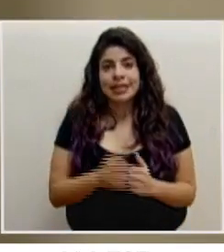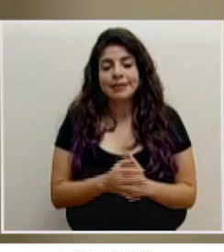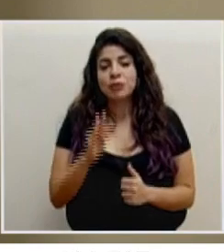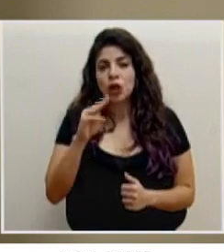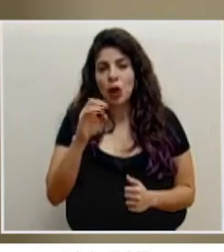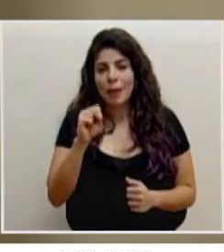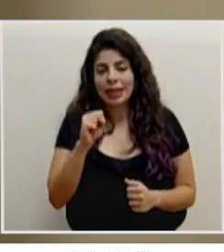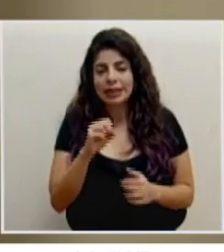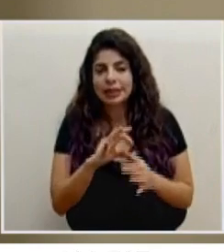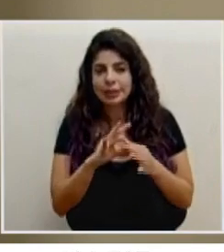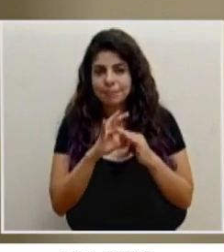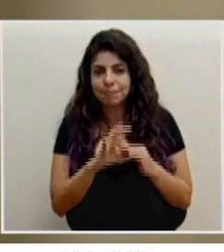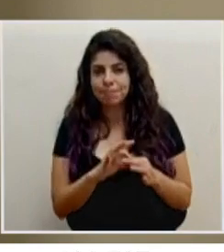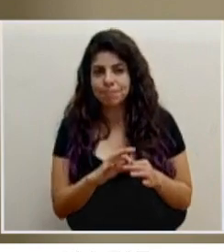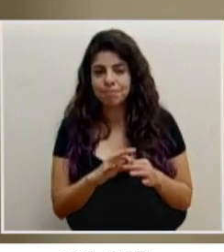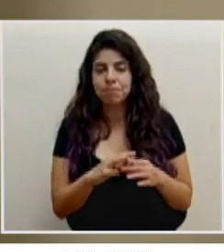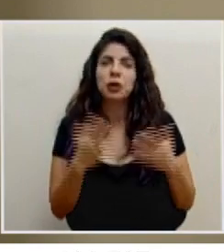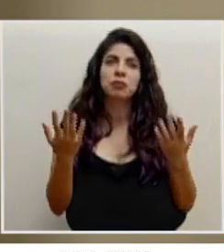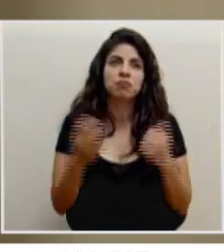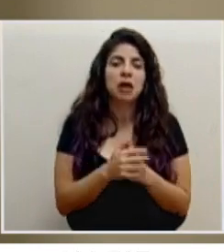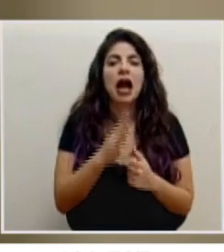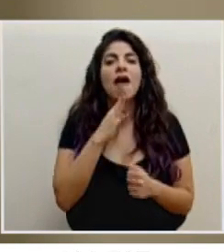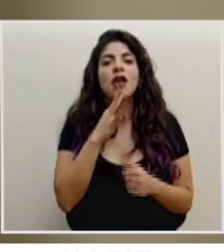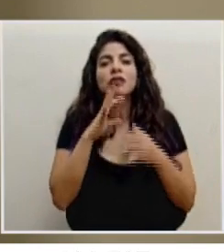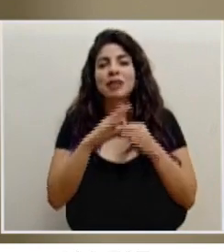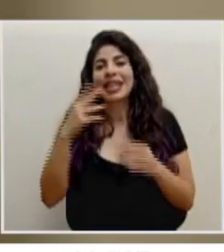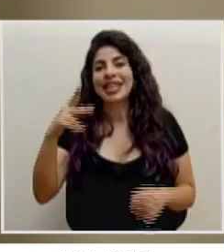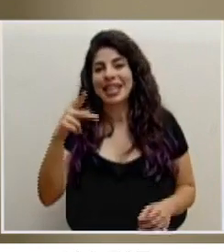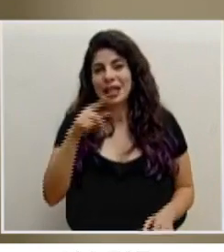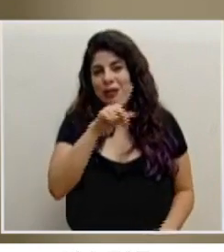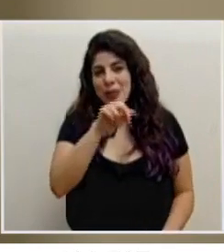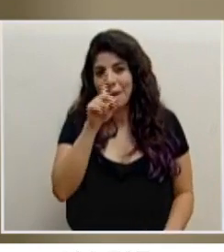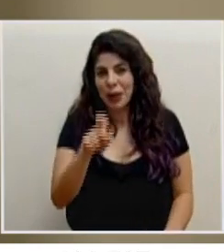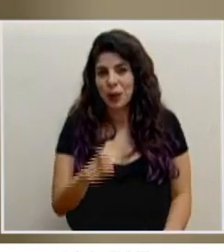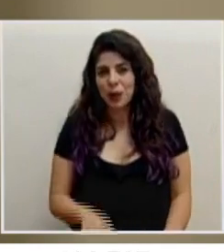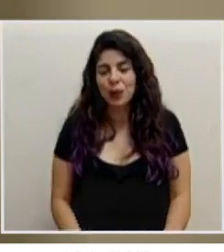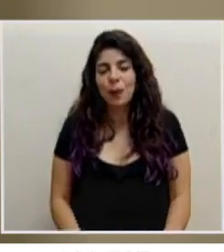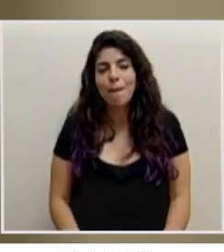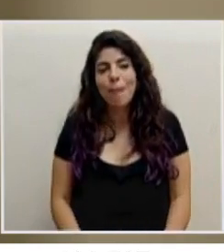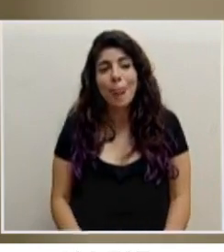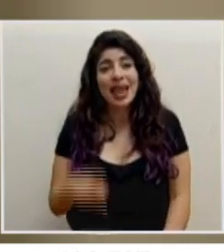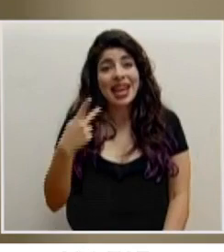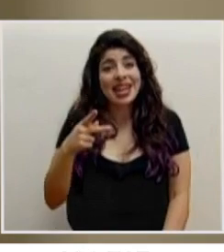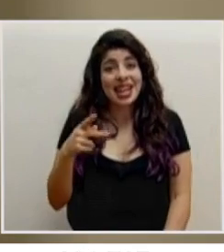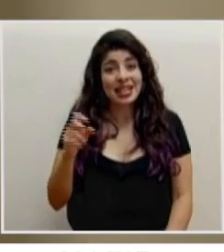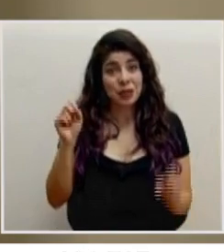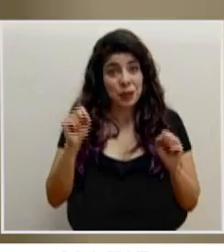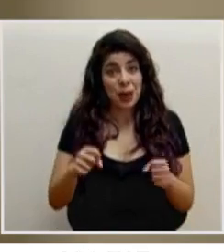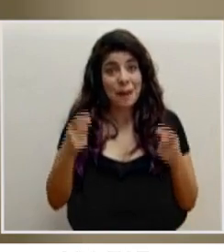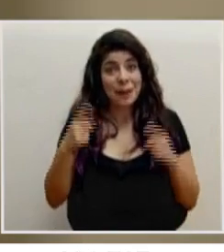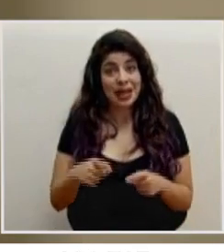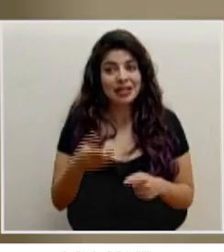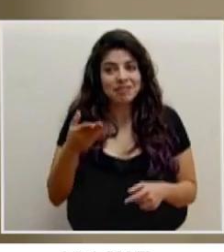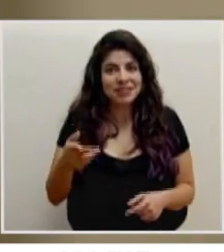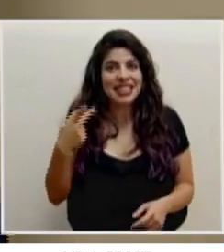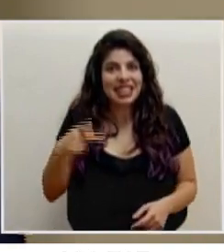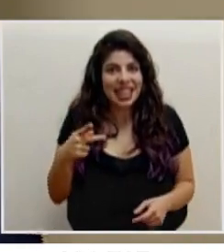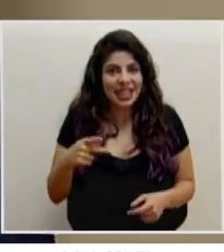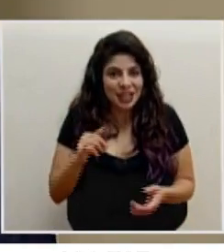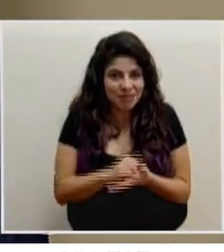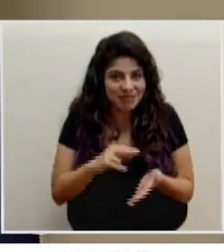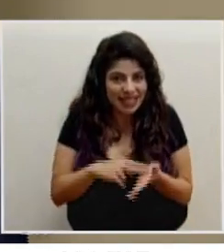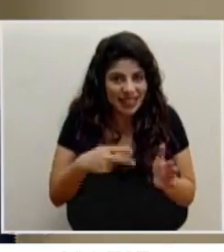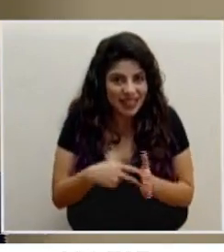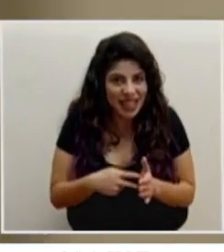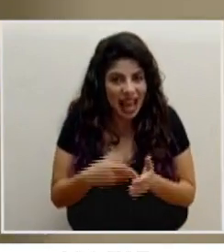Tomás, con respecto al, refiriéndome al riesgo que usted dice, si el riesgo se puede materializar, justamente el riesgo significa eso, ¿verdad? Que el